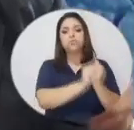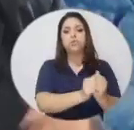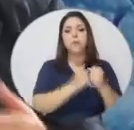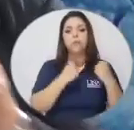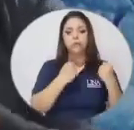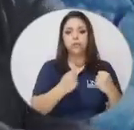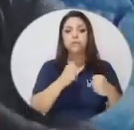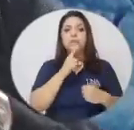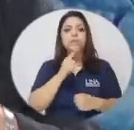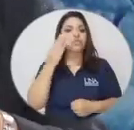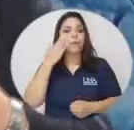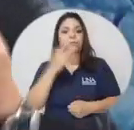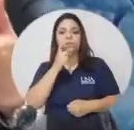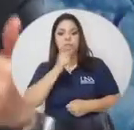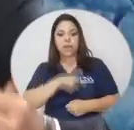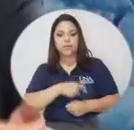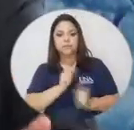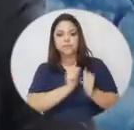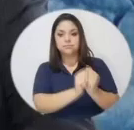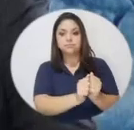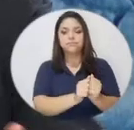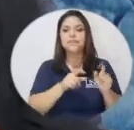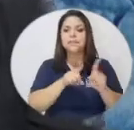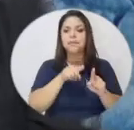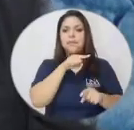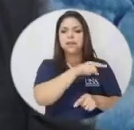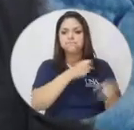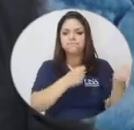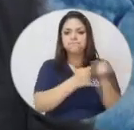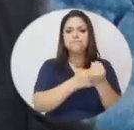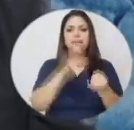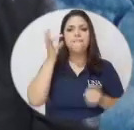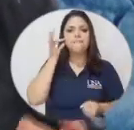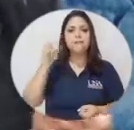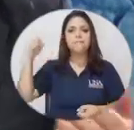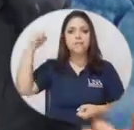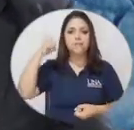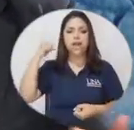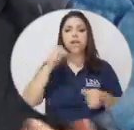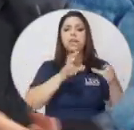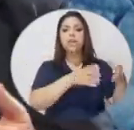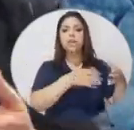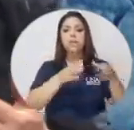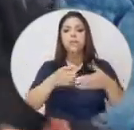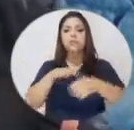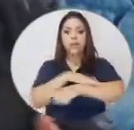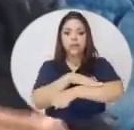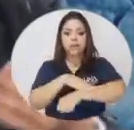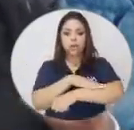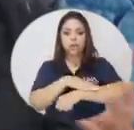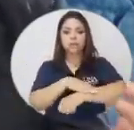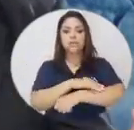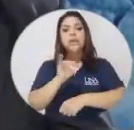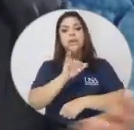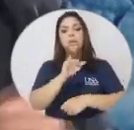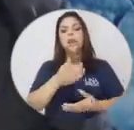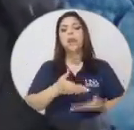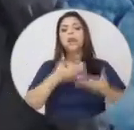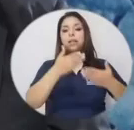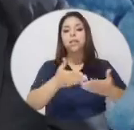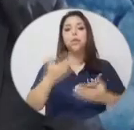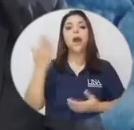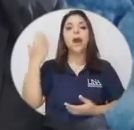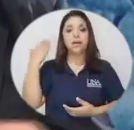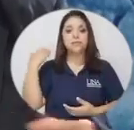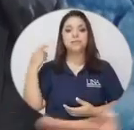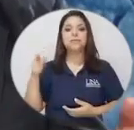quién es, y le va a dar un peso también a la feminidad, le va a dar un peso a grupos étnicos, le daría como le dio anteriormente